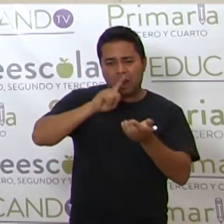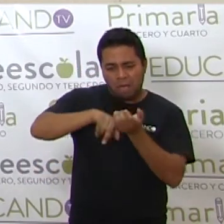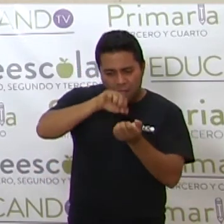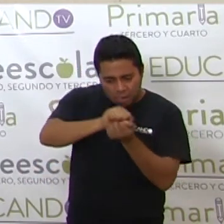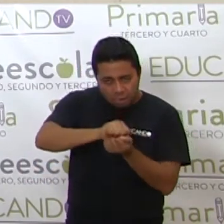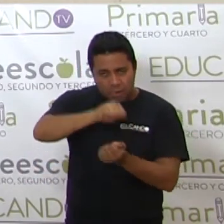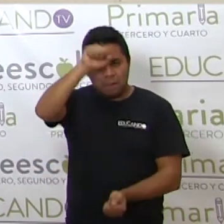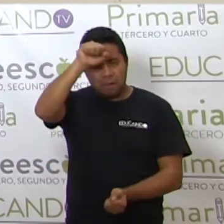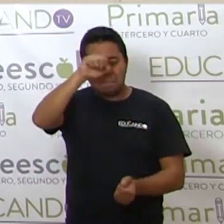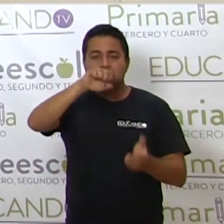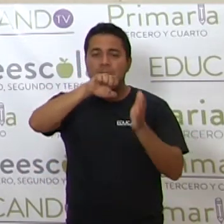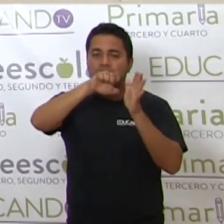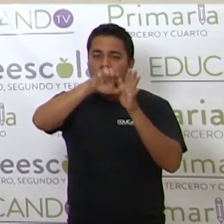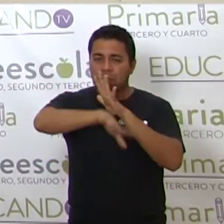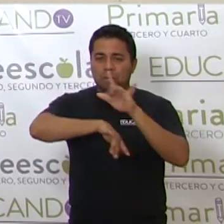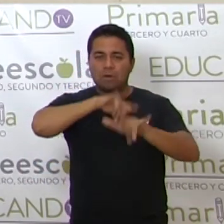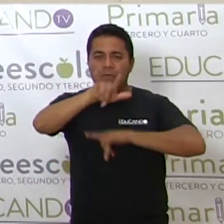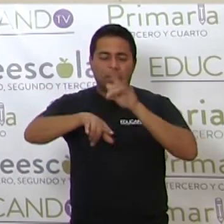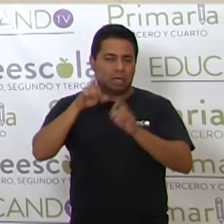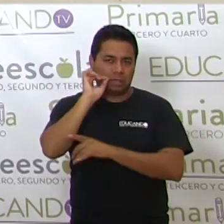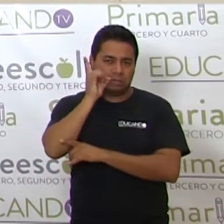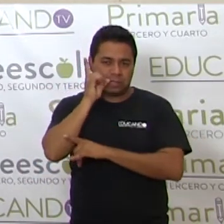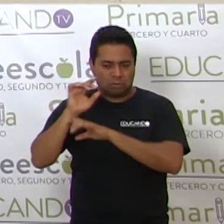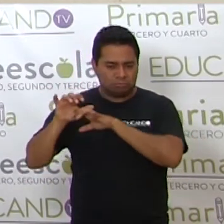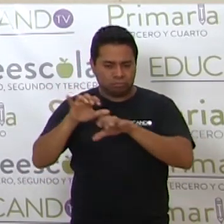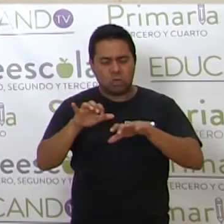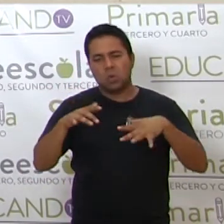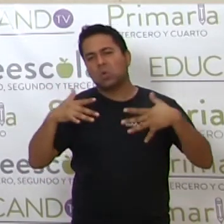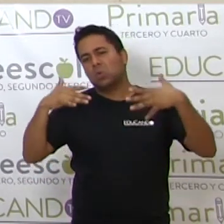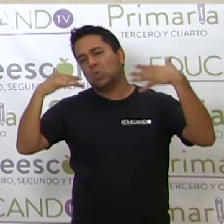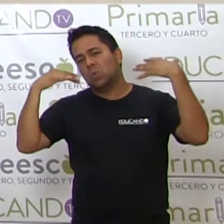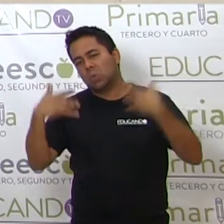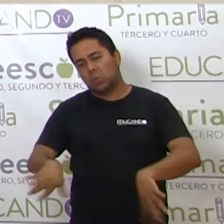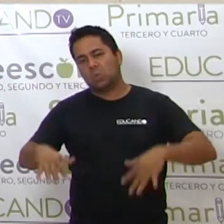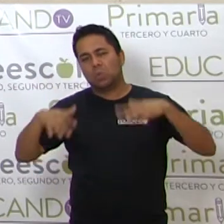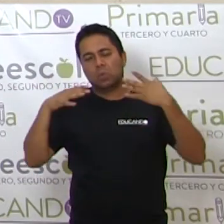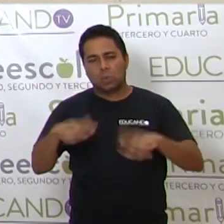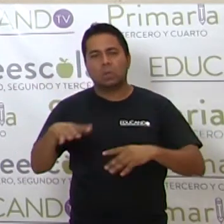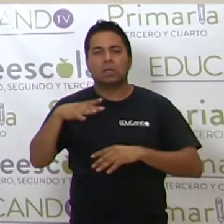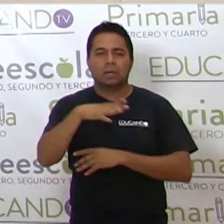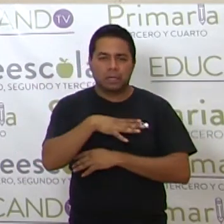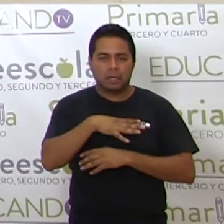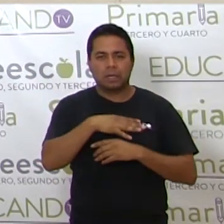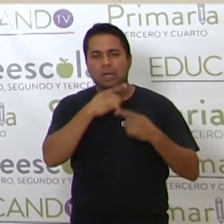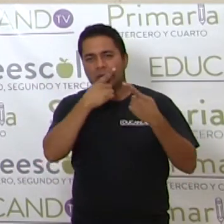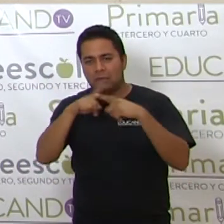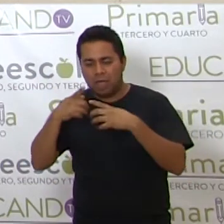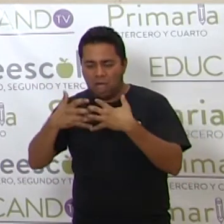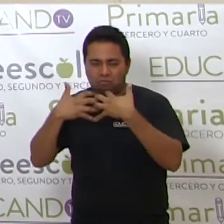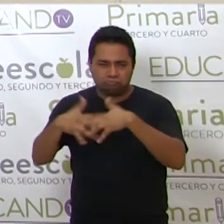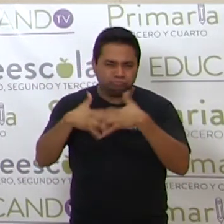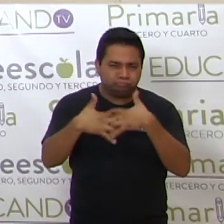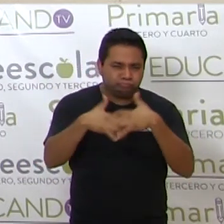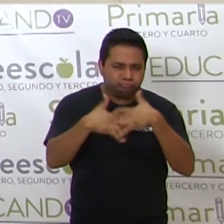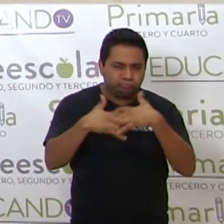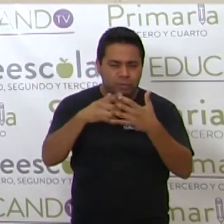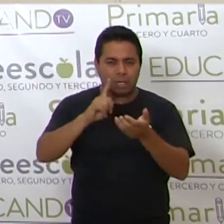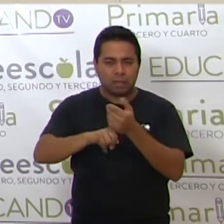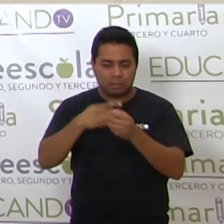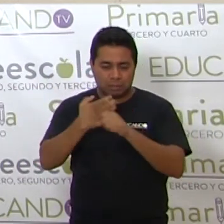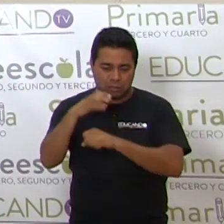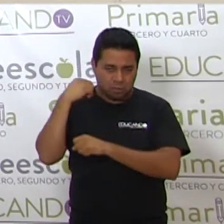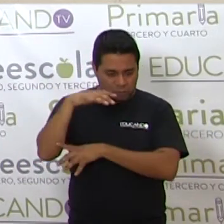feria del mezcal muy aclamada por cierto bueno se presentan las grandes destilerías que tenemos aquí en oaxaca